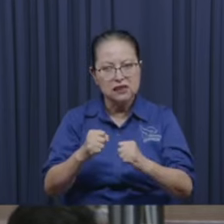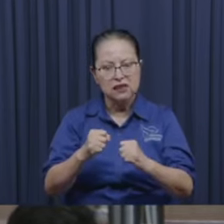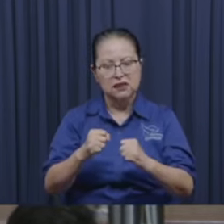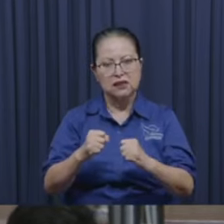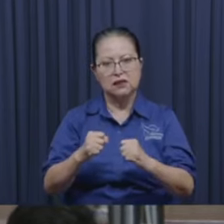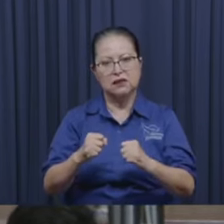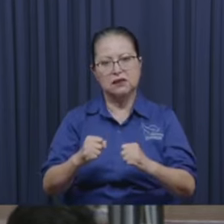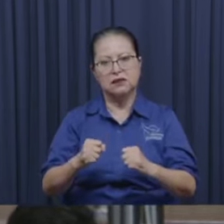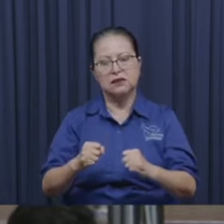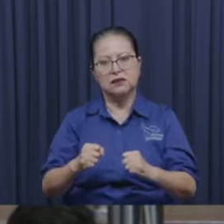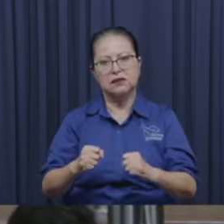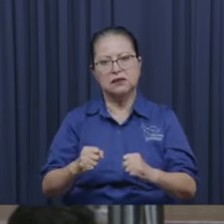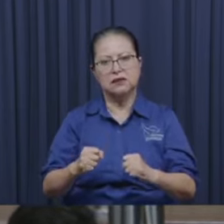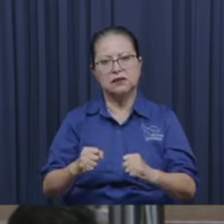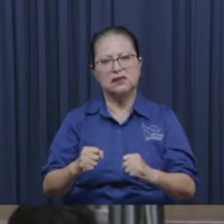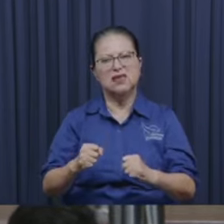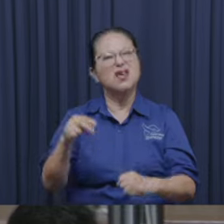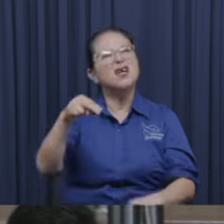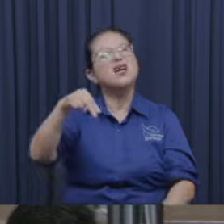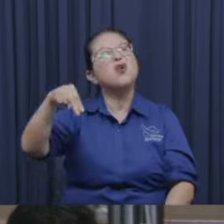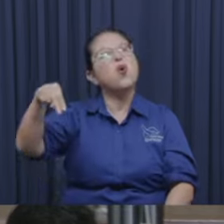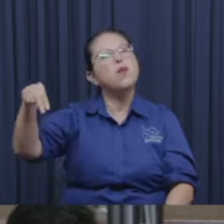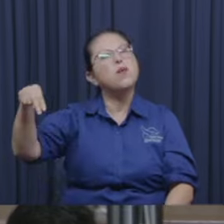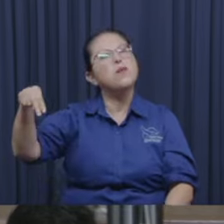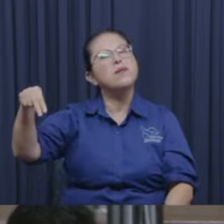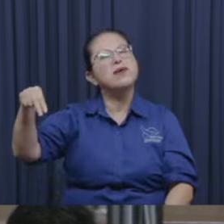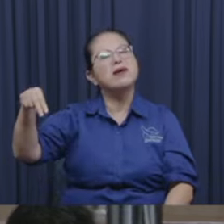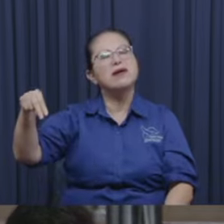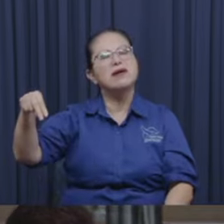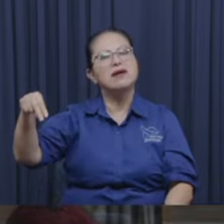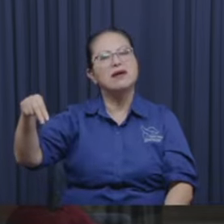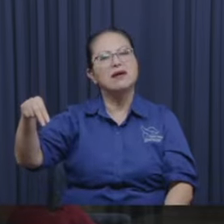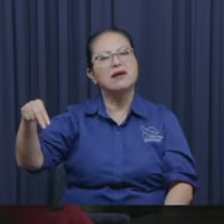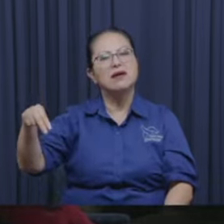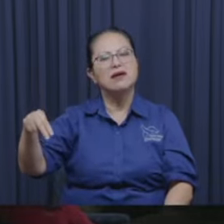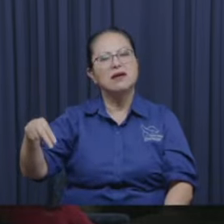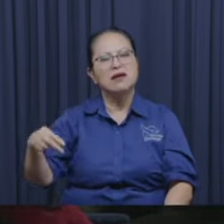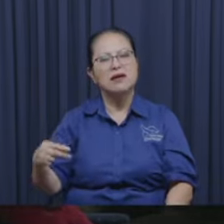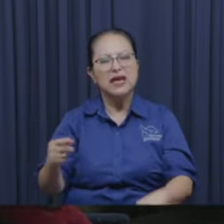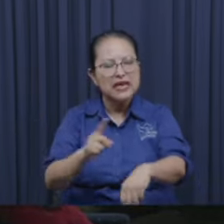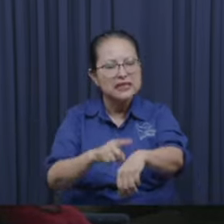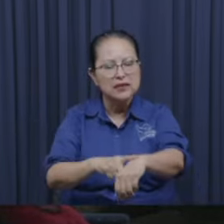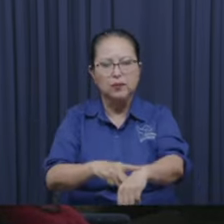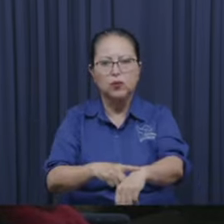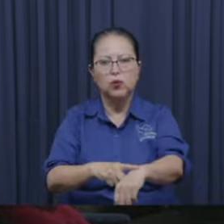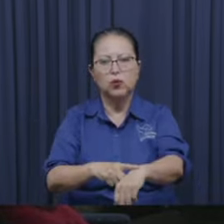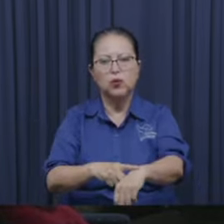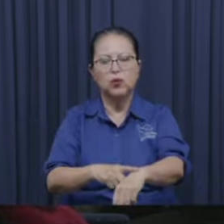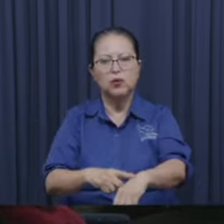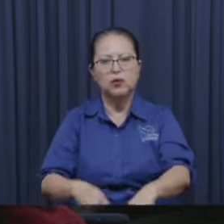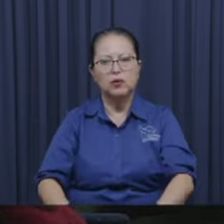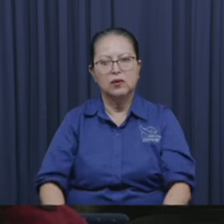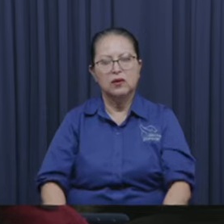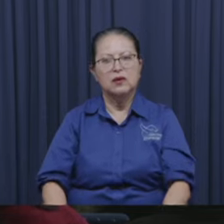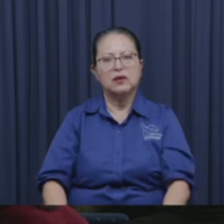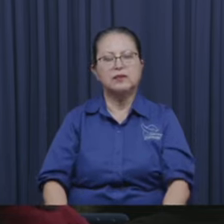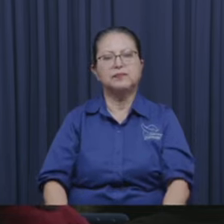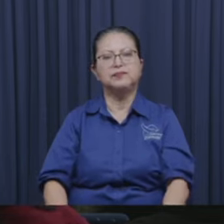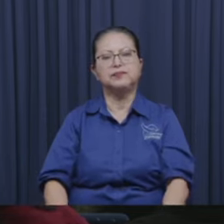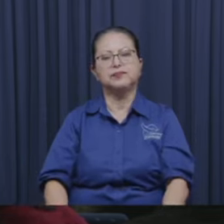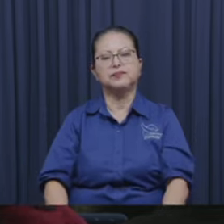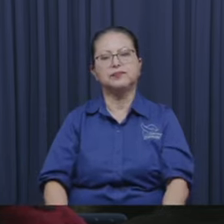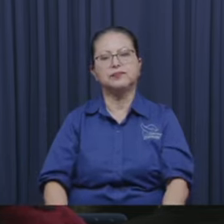pasado Cómo le ponemos que nombre Le ponemos matatero terol el tiempo de los nuncas no no